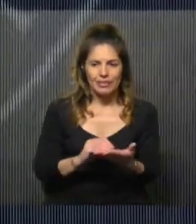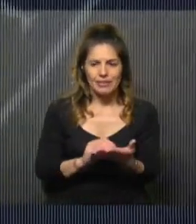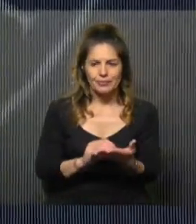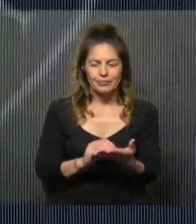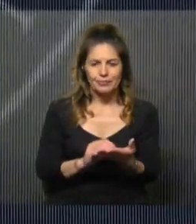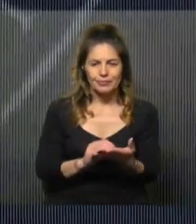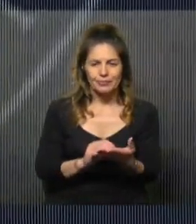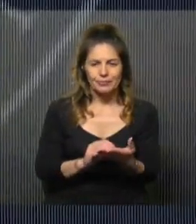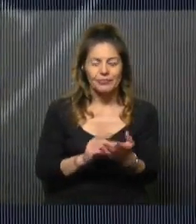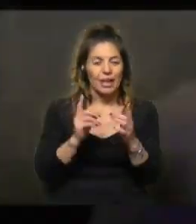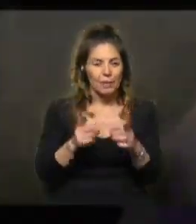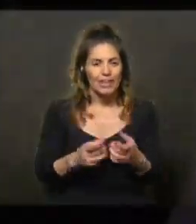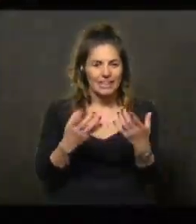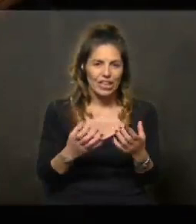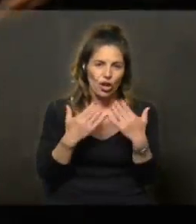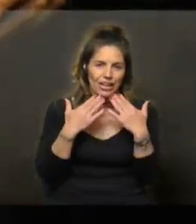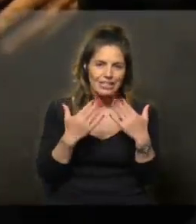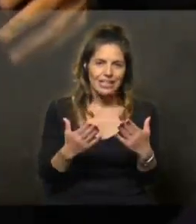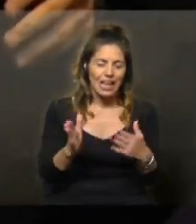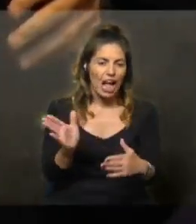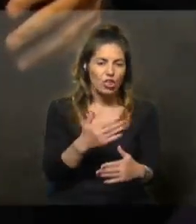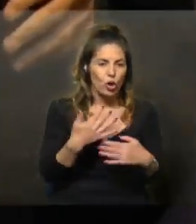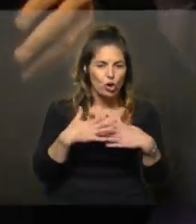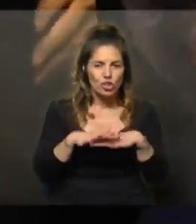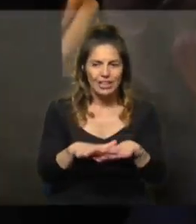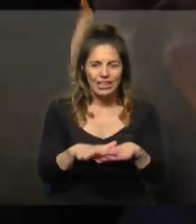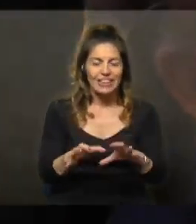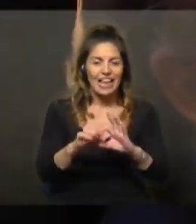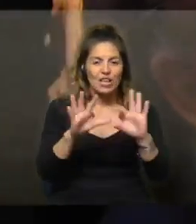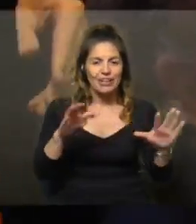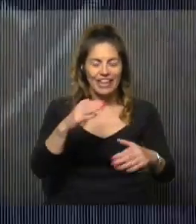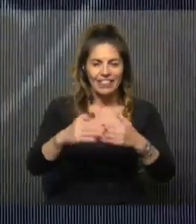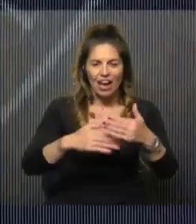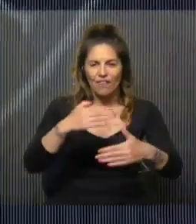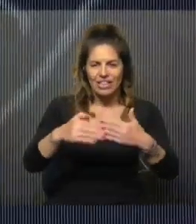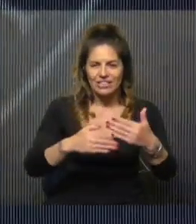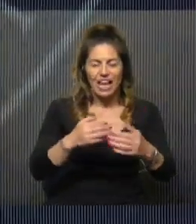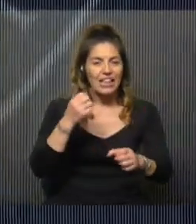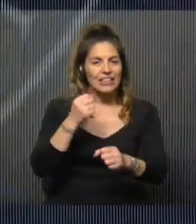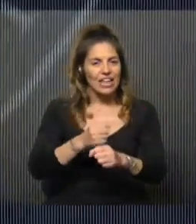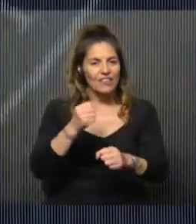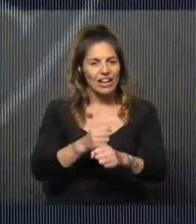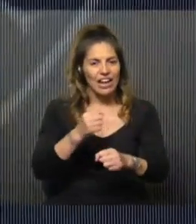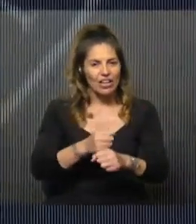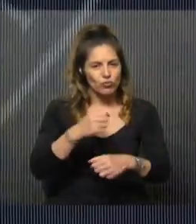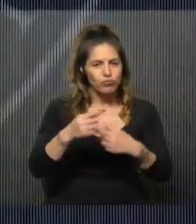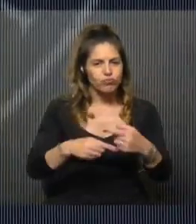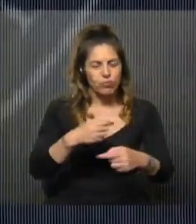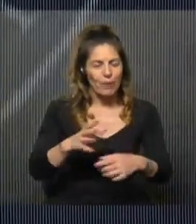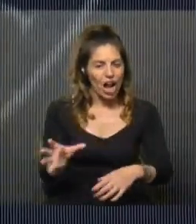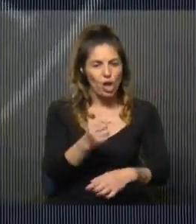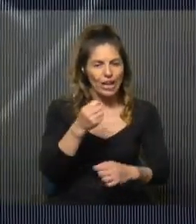además también quiero darle las gracias a todos los integrantes de La Libertad avanzan que trabajaron sin parar para lograr